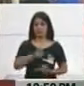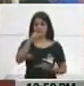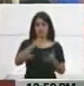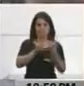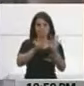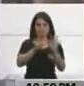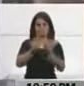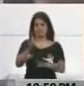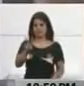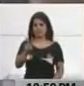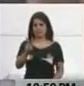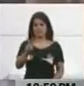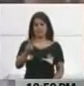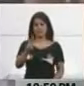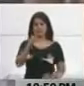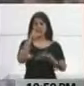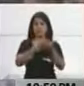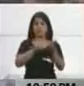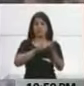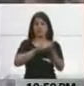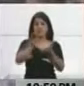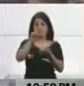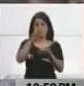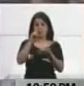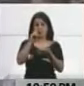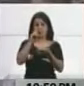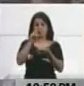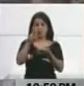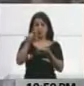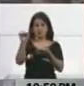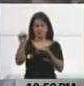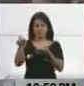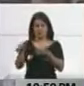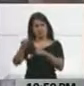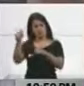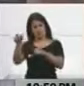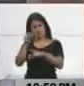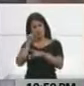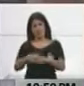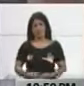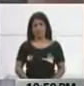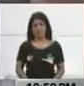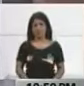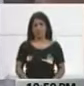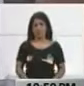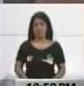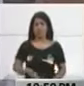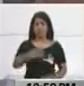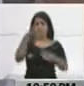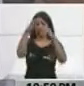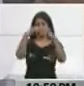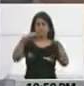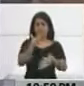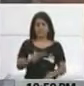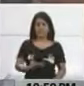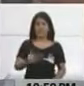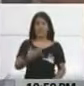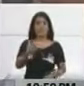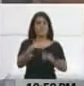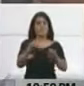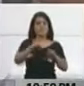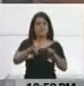1982, nota de Marcos Torres. No, Marcos Torres, el ministro, ¿no? Se fue la Navidad, pero el niño Jesús pobre